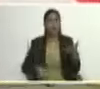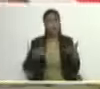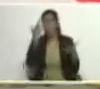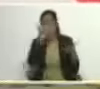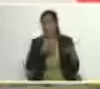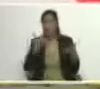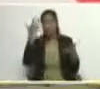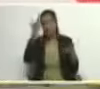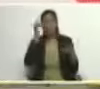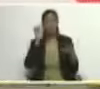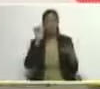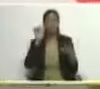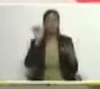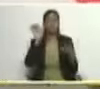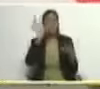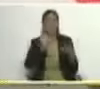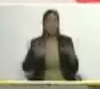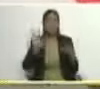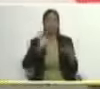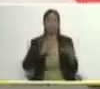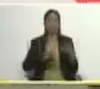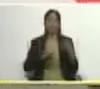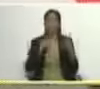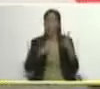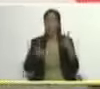se integran otros países.